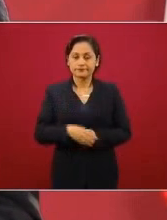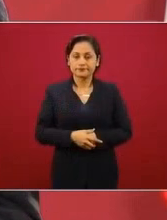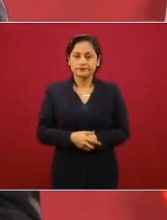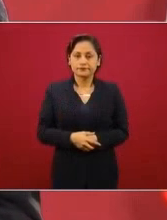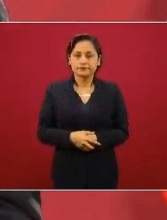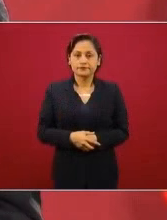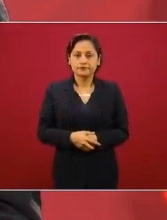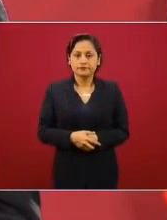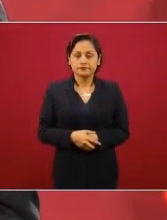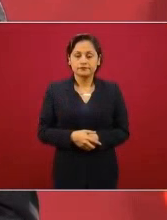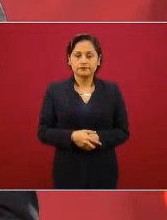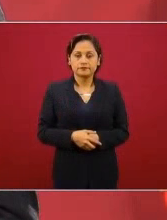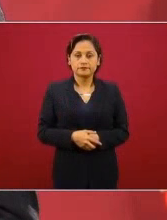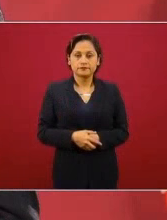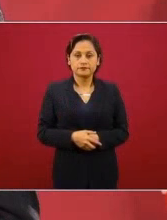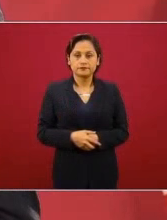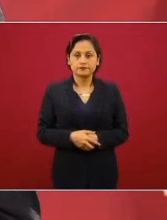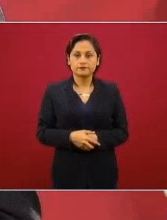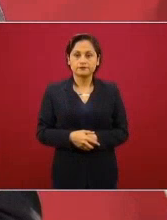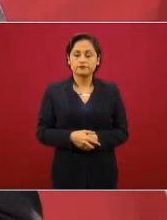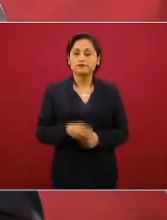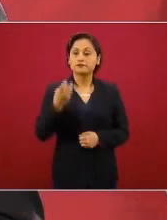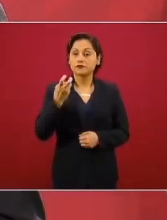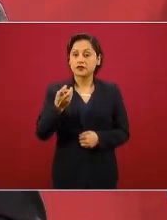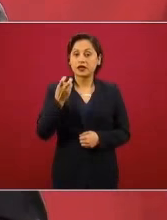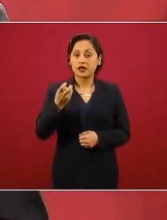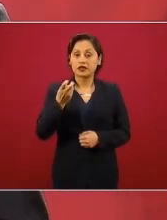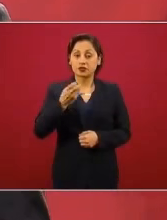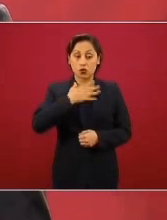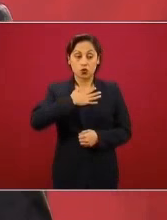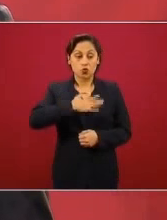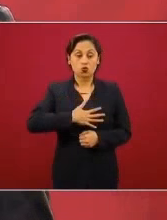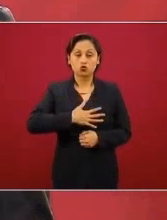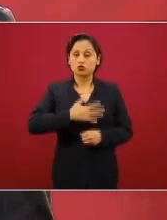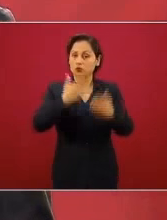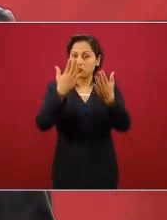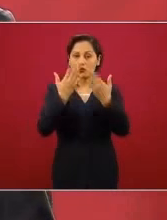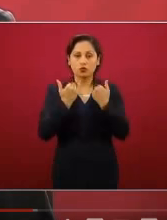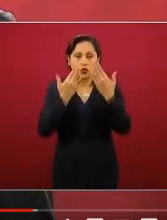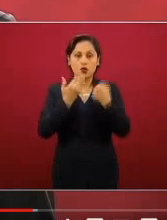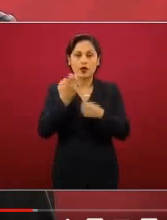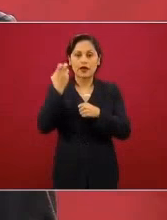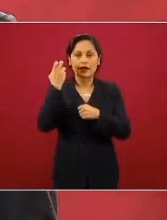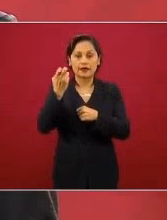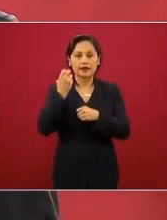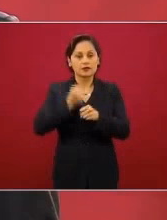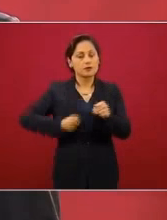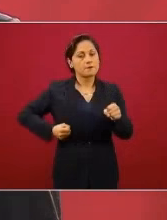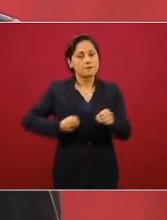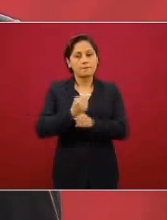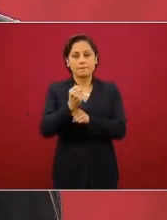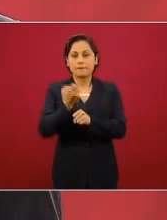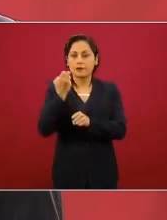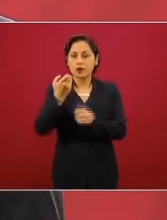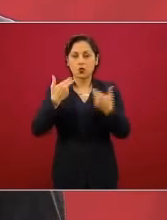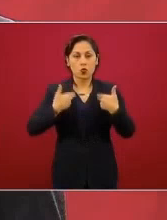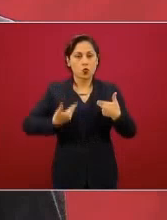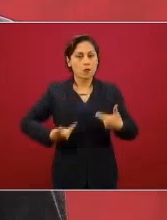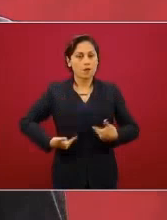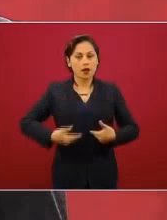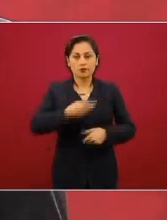eso no es justicia eso es barbarie eso es en humano y